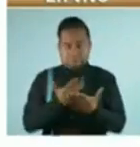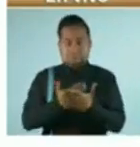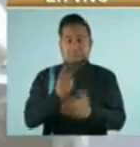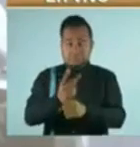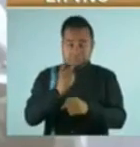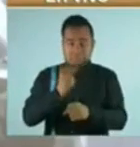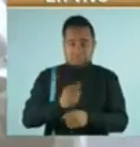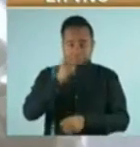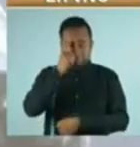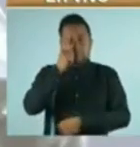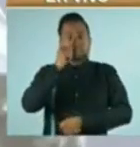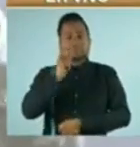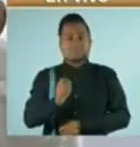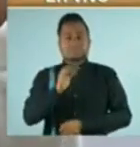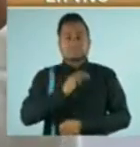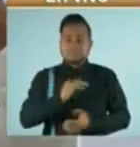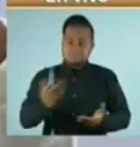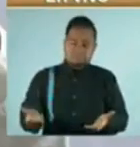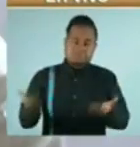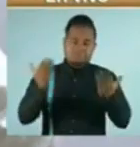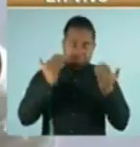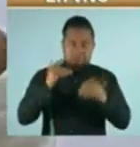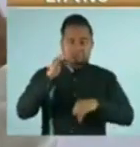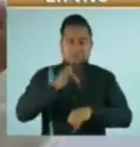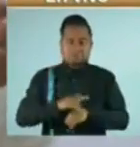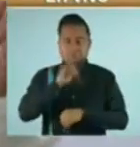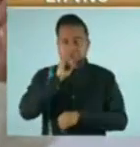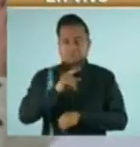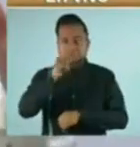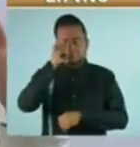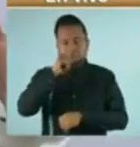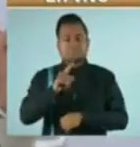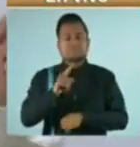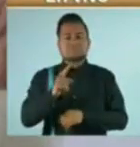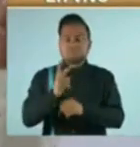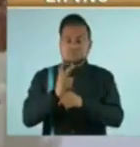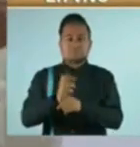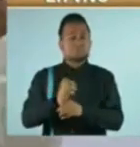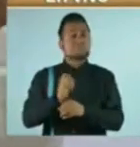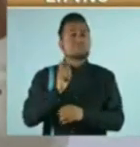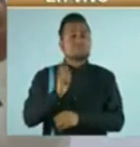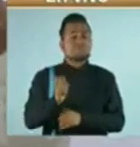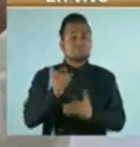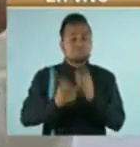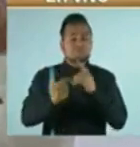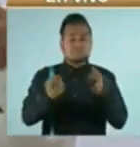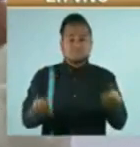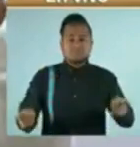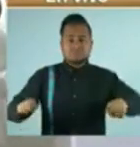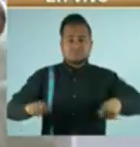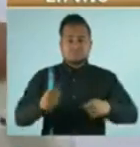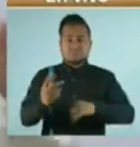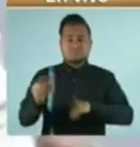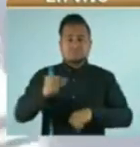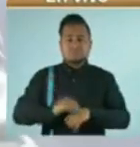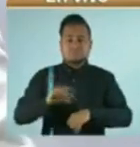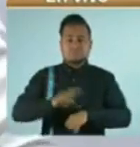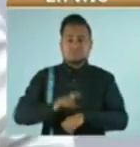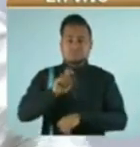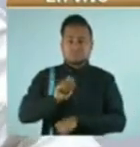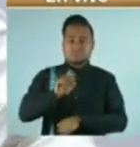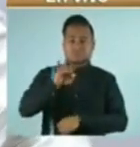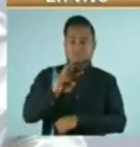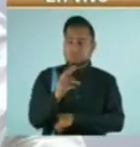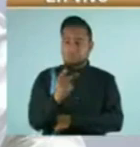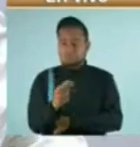invito a que vayan y también de la misma manera invito a que en esta Guelaguetza que tendremos el 24 y